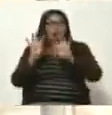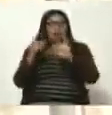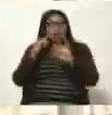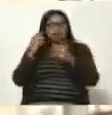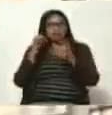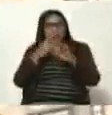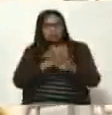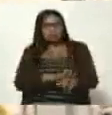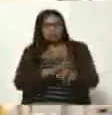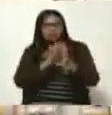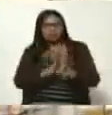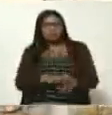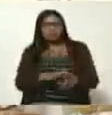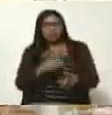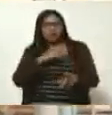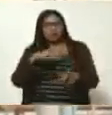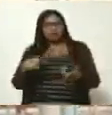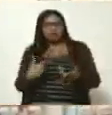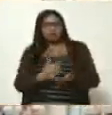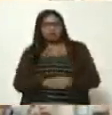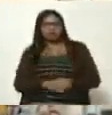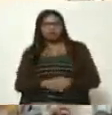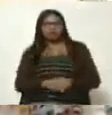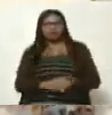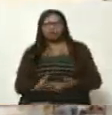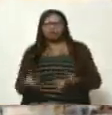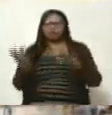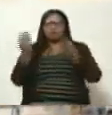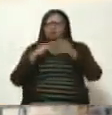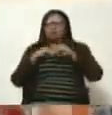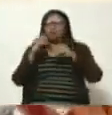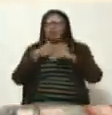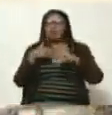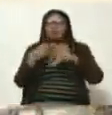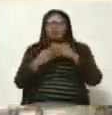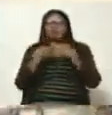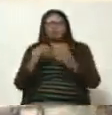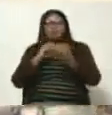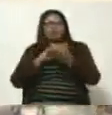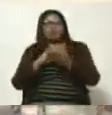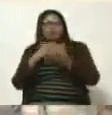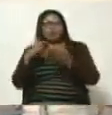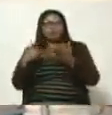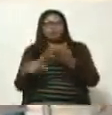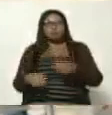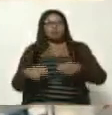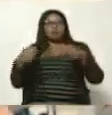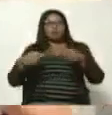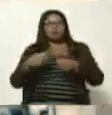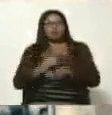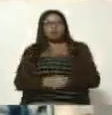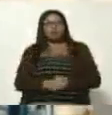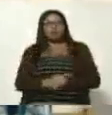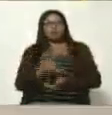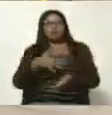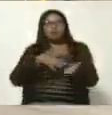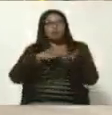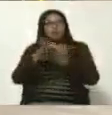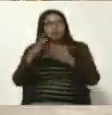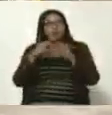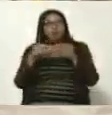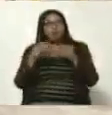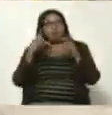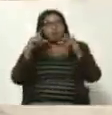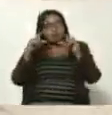no se pongan de acuerdo para establecer los precios de mercado. Monómeros garantiza que los